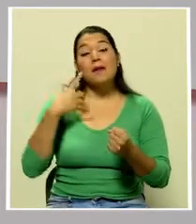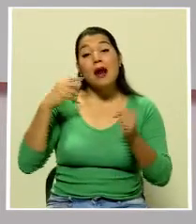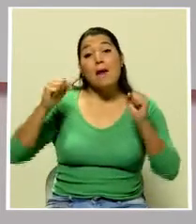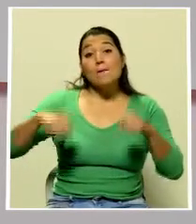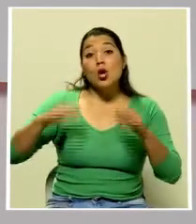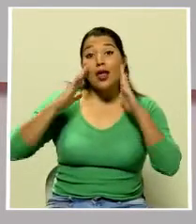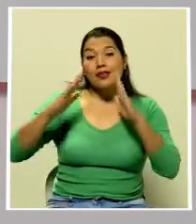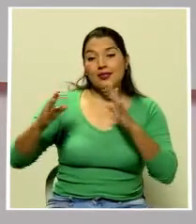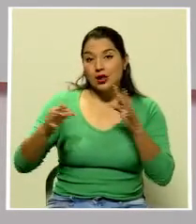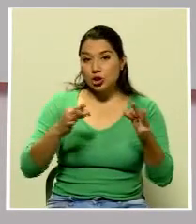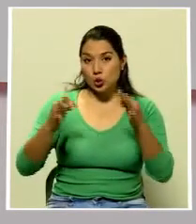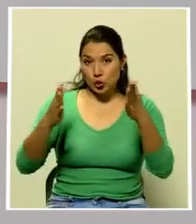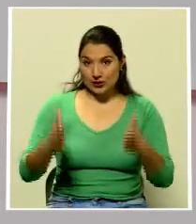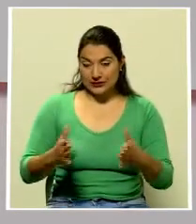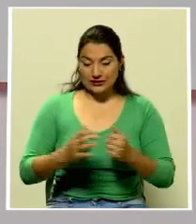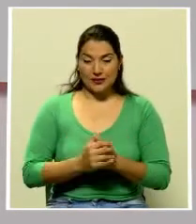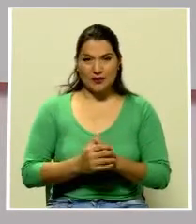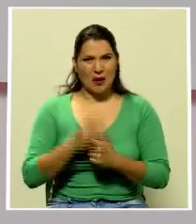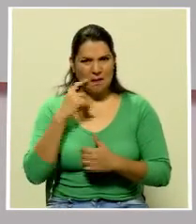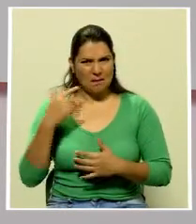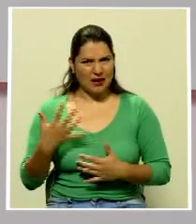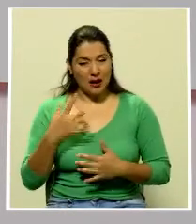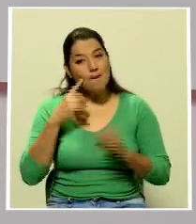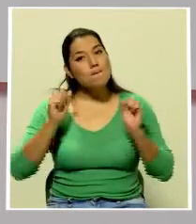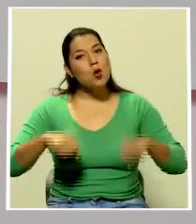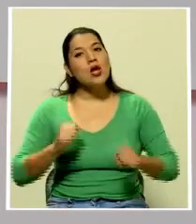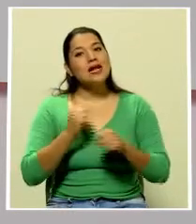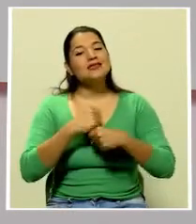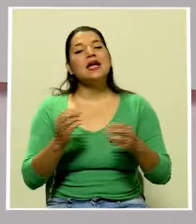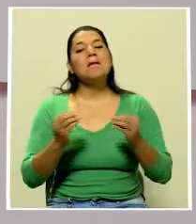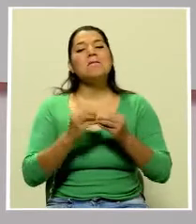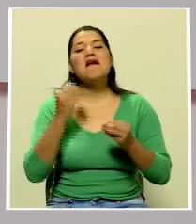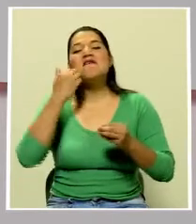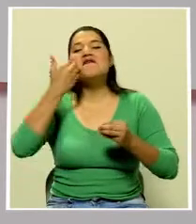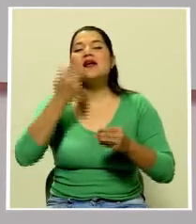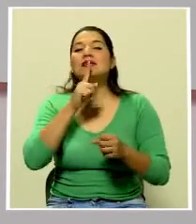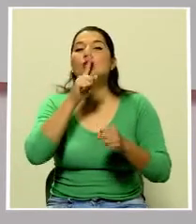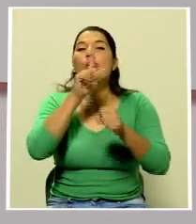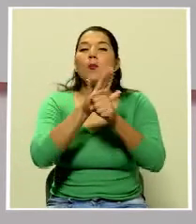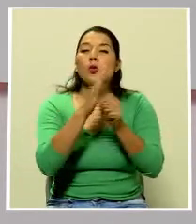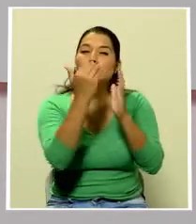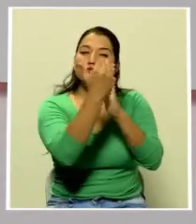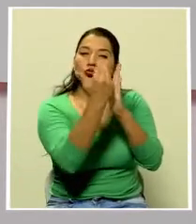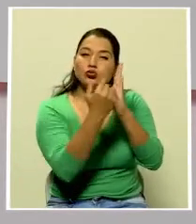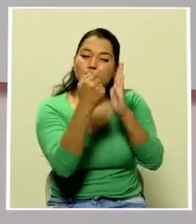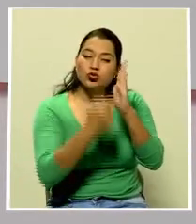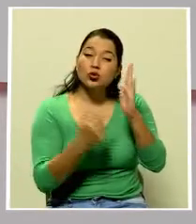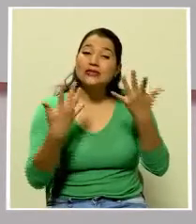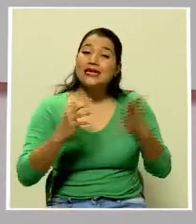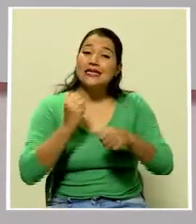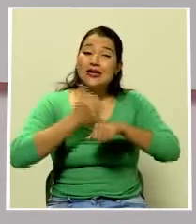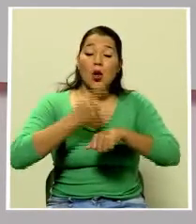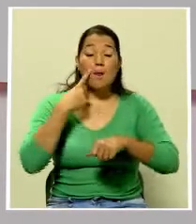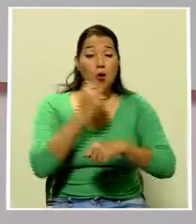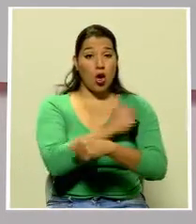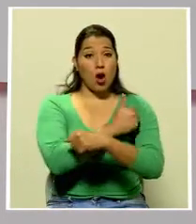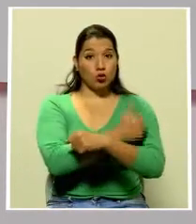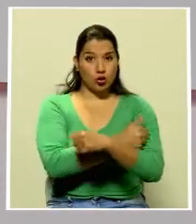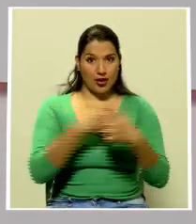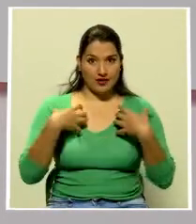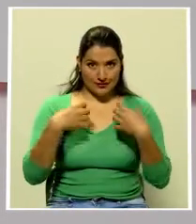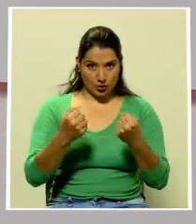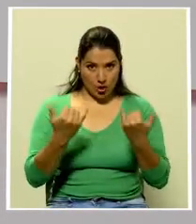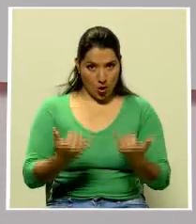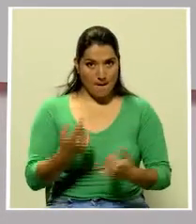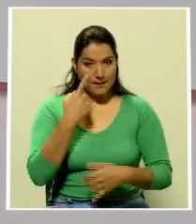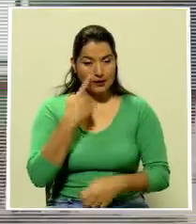los turistas. El objetivo es facilitar el cumplimiento de los lineamientos establecidos por las autoridades de salud.